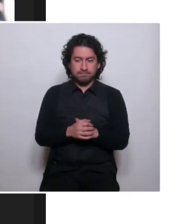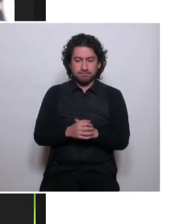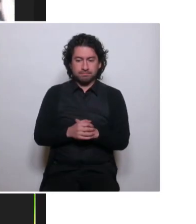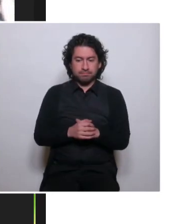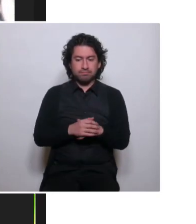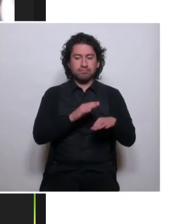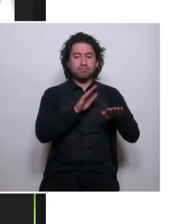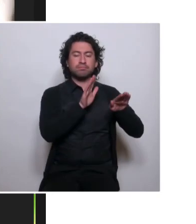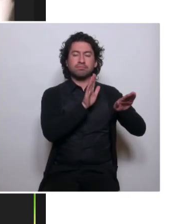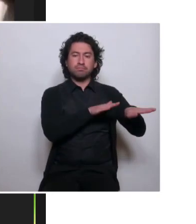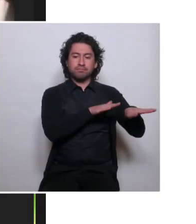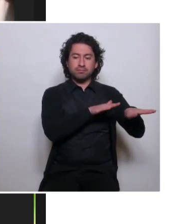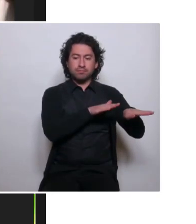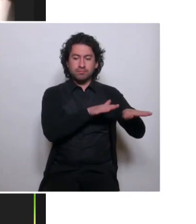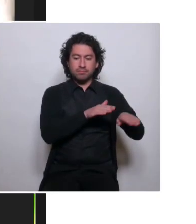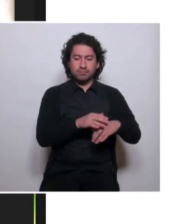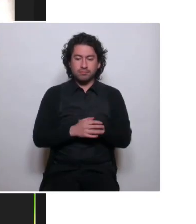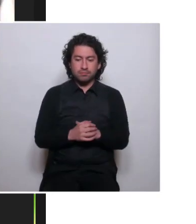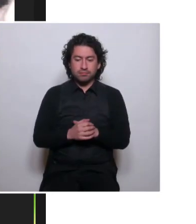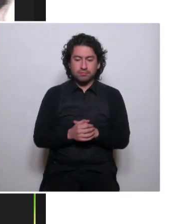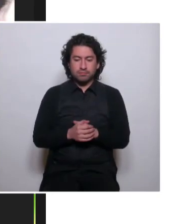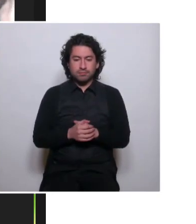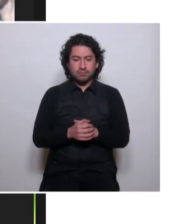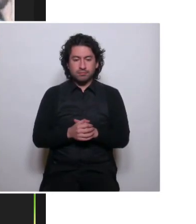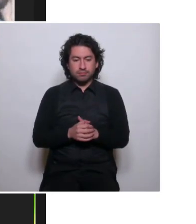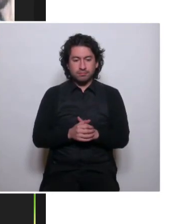A favor, señor secretario.